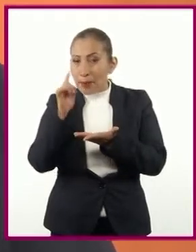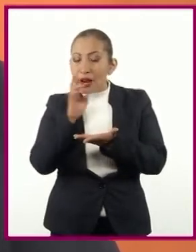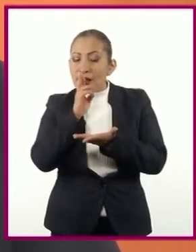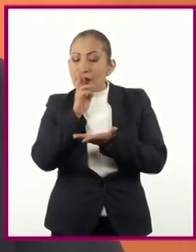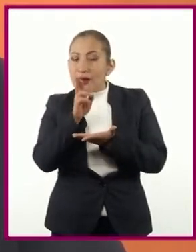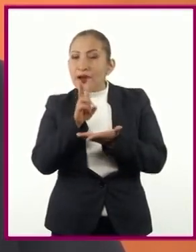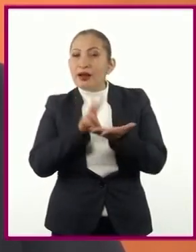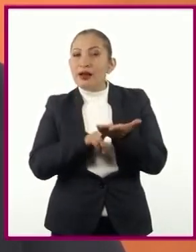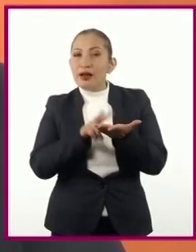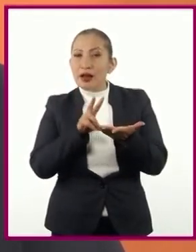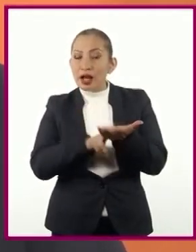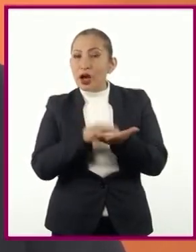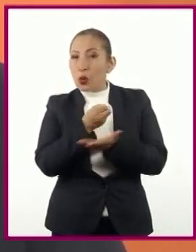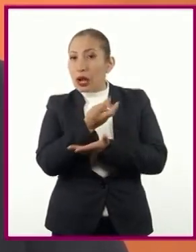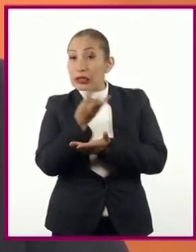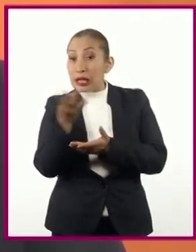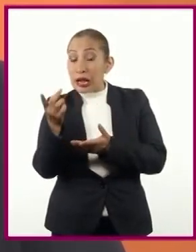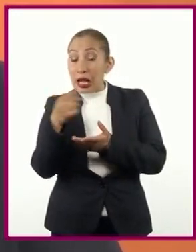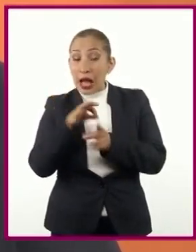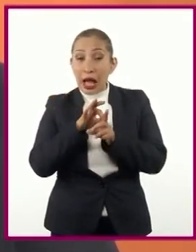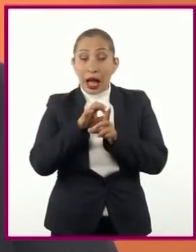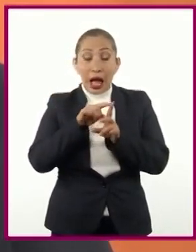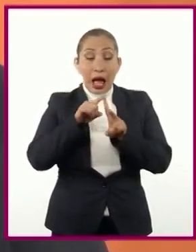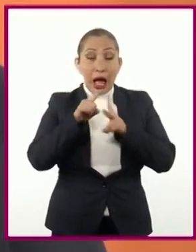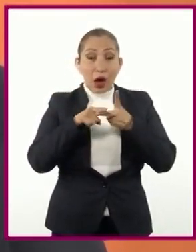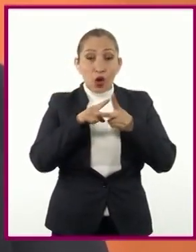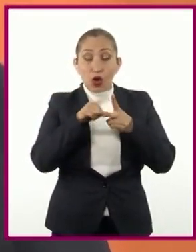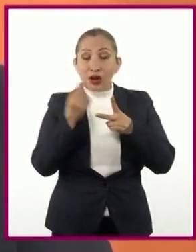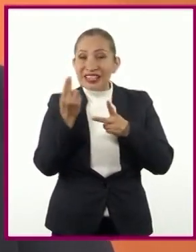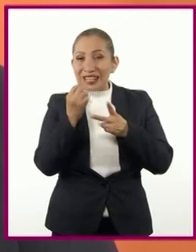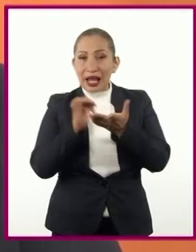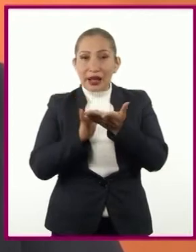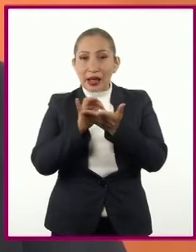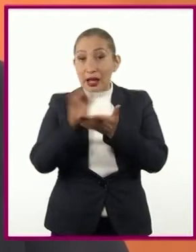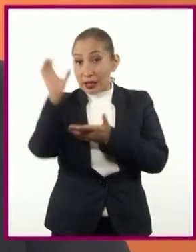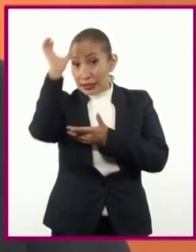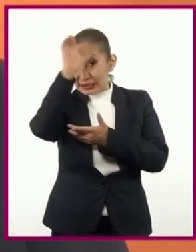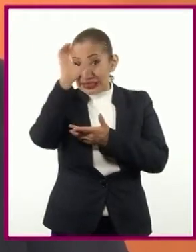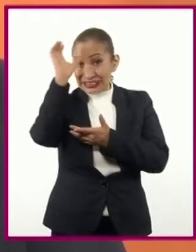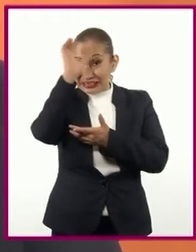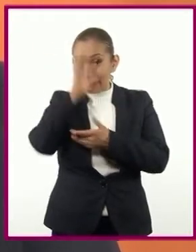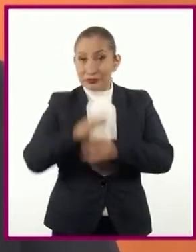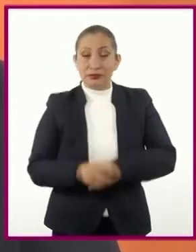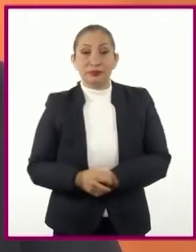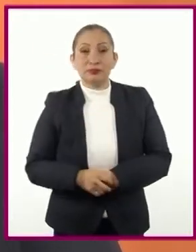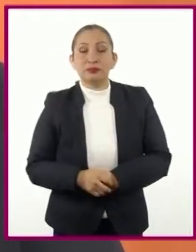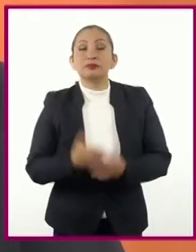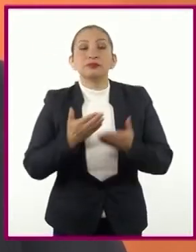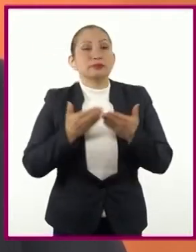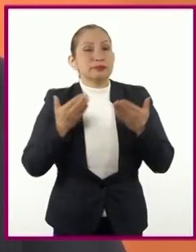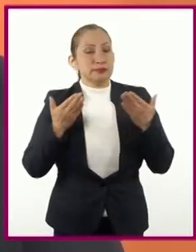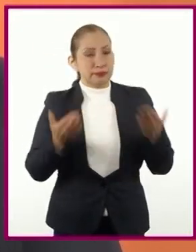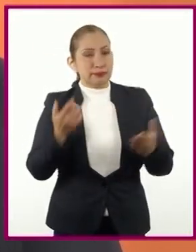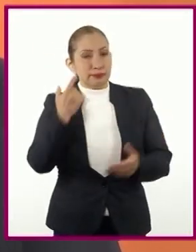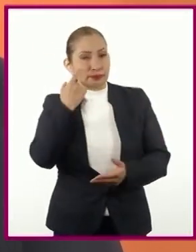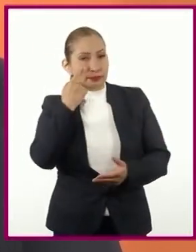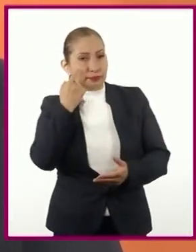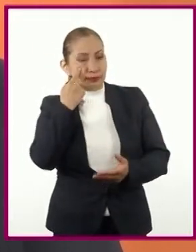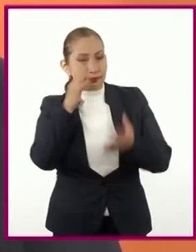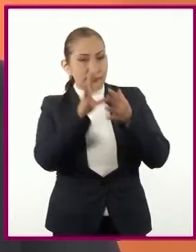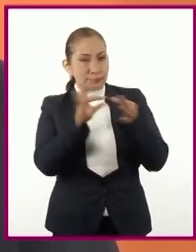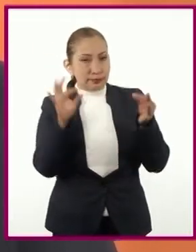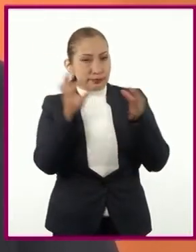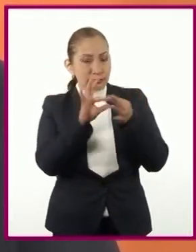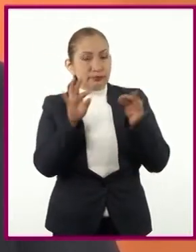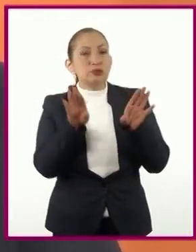los valores de cualquier ángulo, se requiere de una calculadora científica. A continuación, se